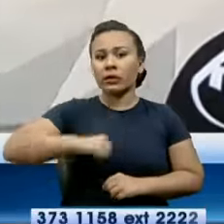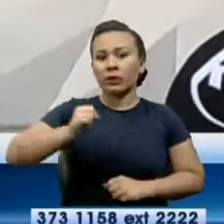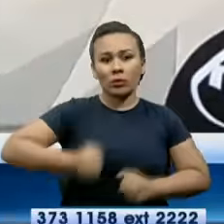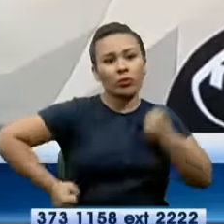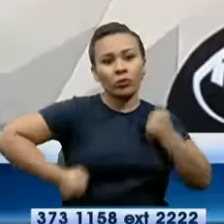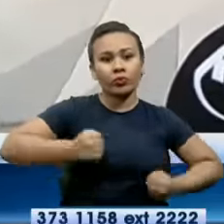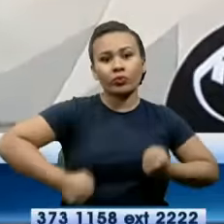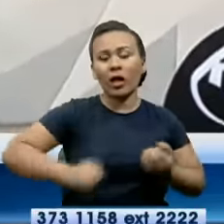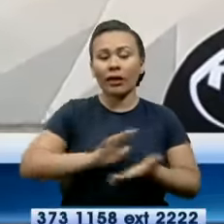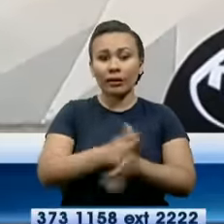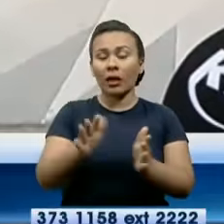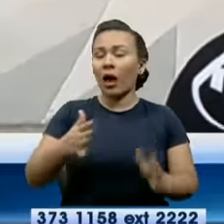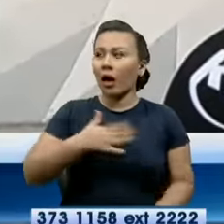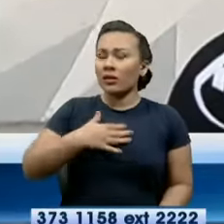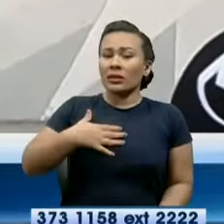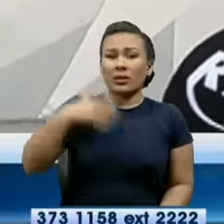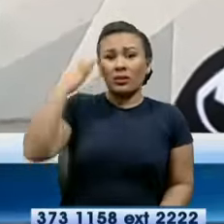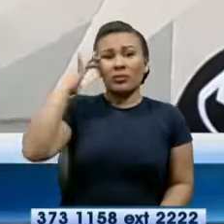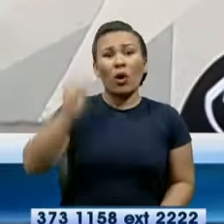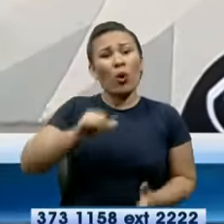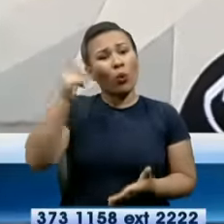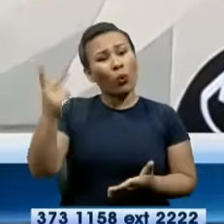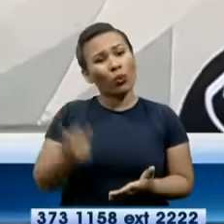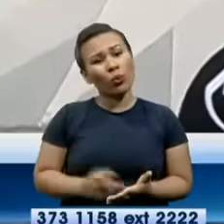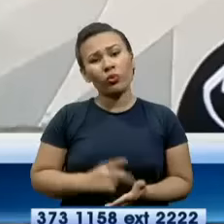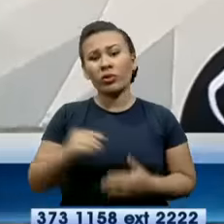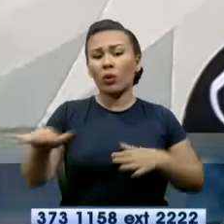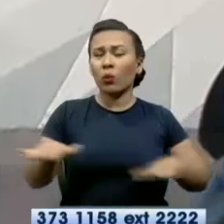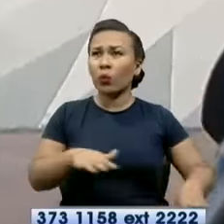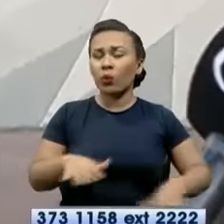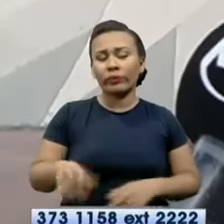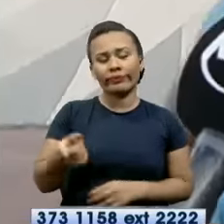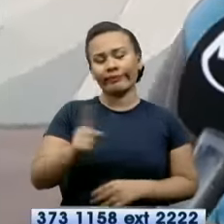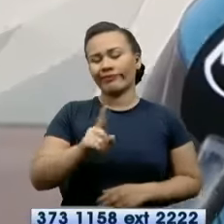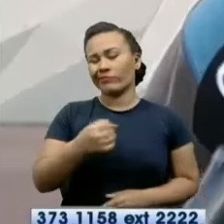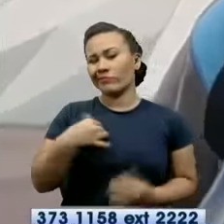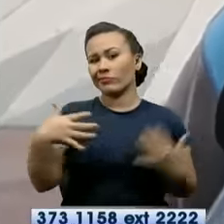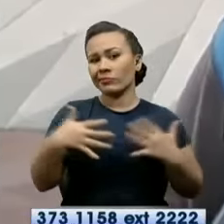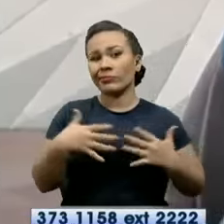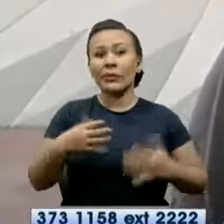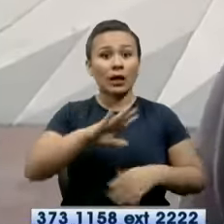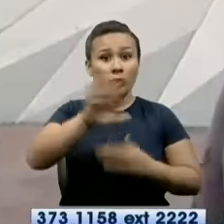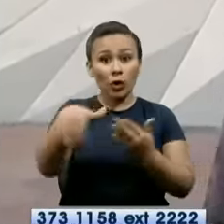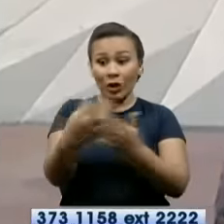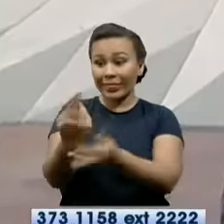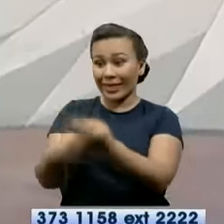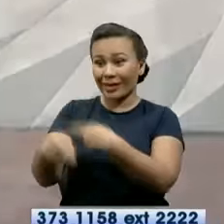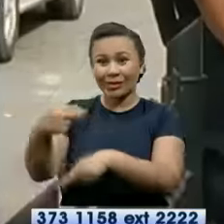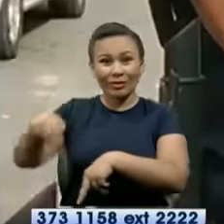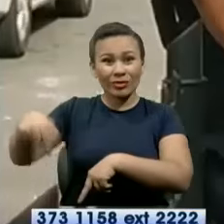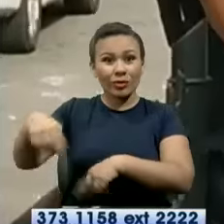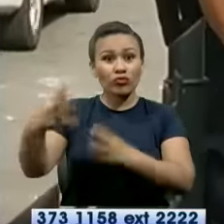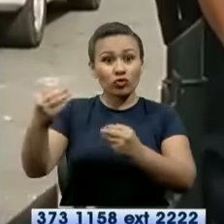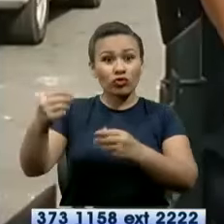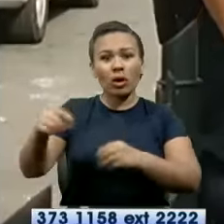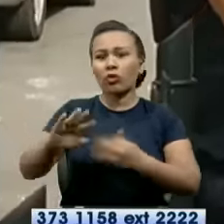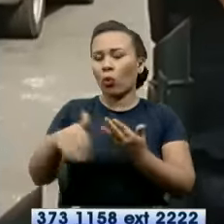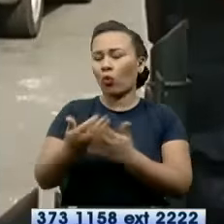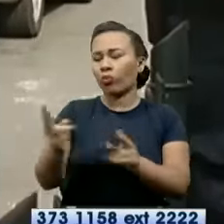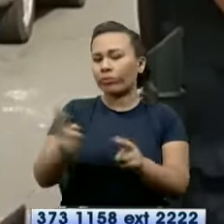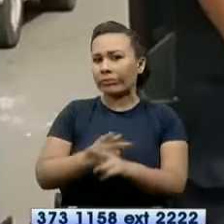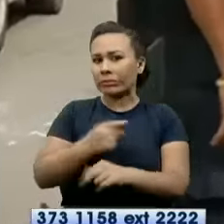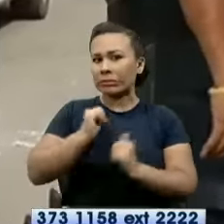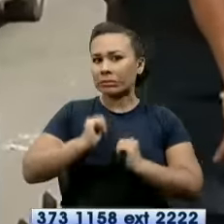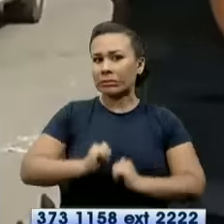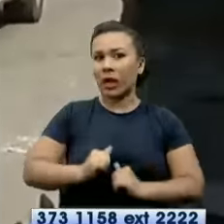Nadie soporta una catástrofe nuevamente, ¿no? Y sí, todo este sector comercial está afectado. Todos